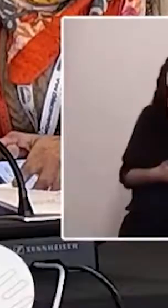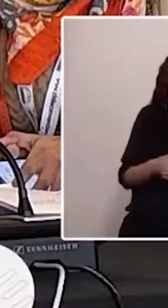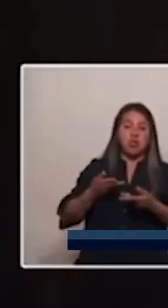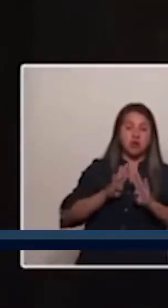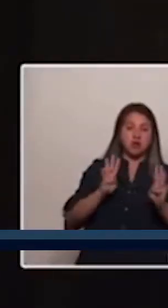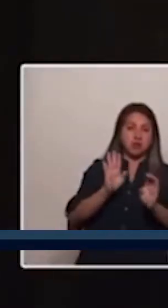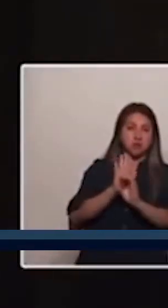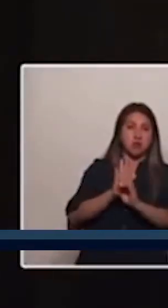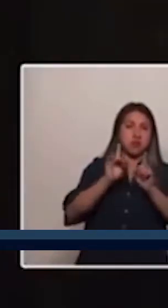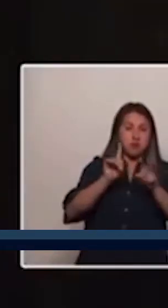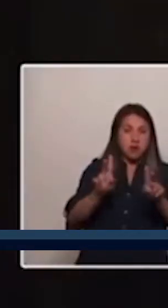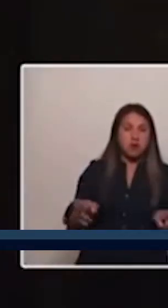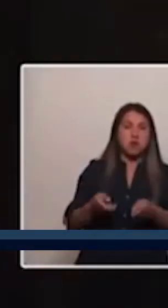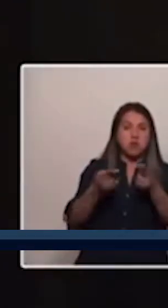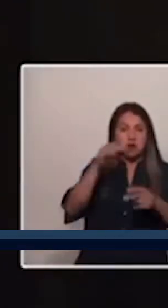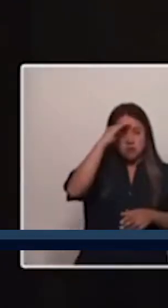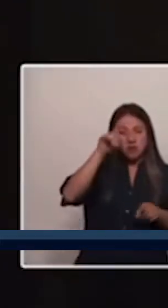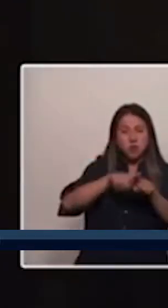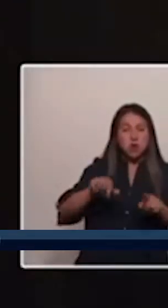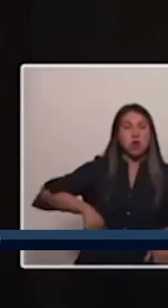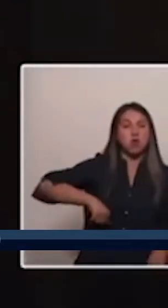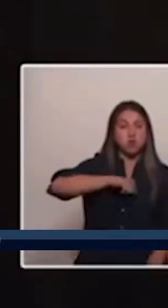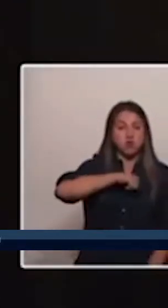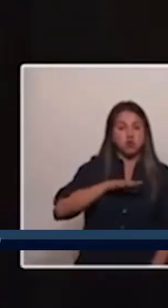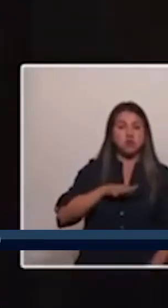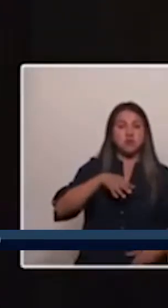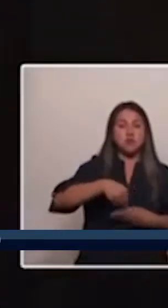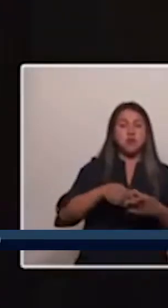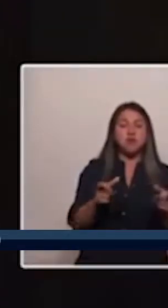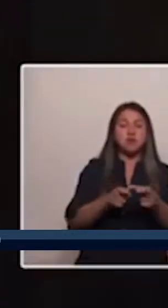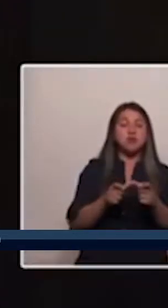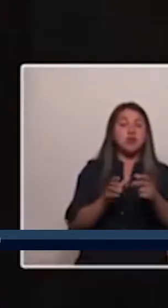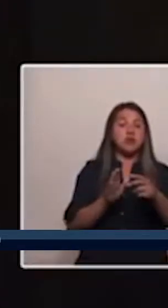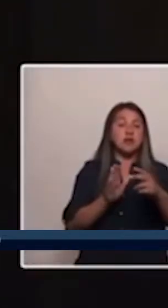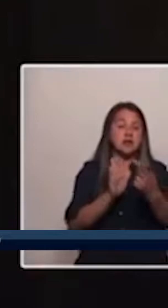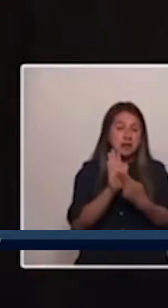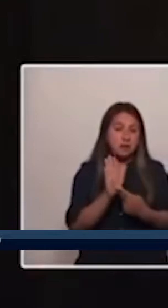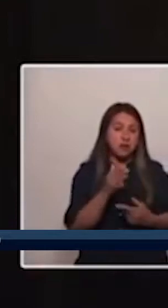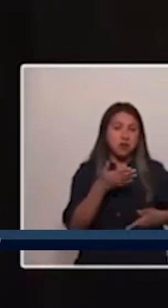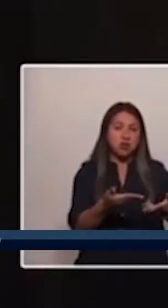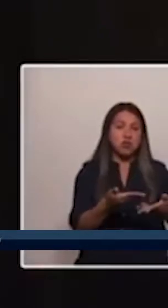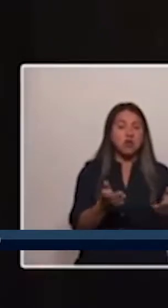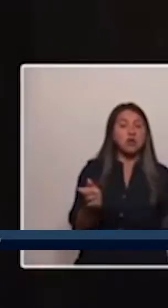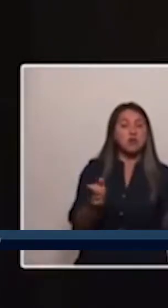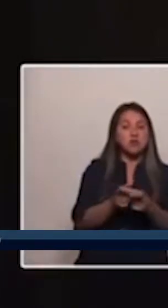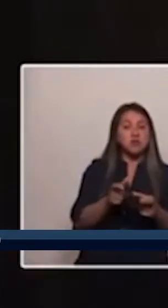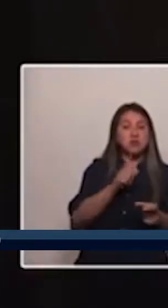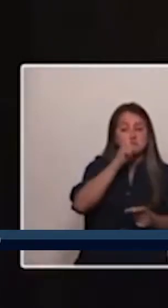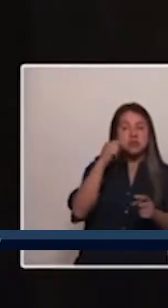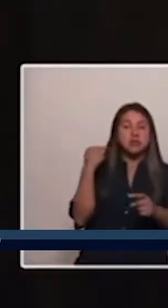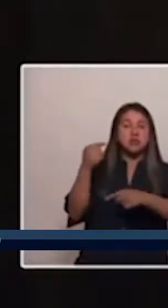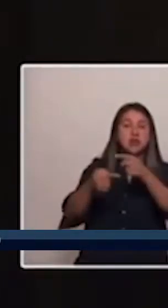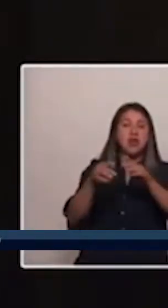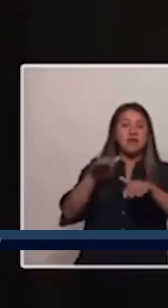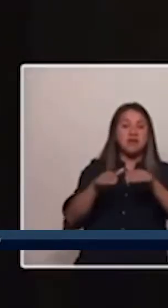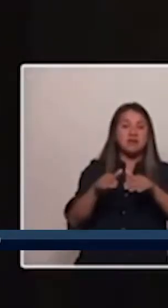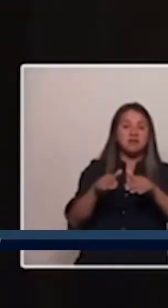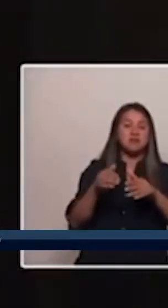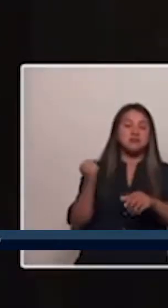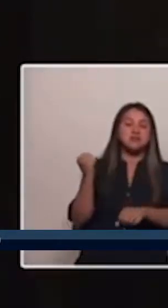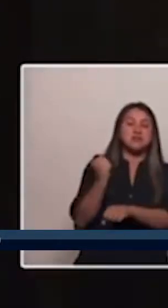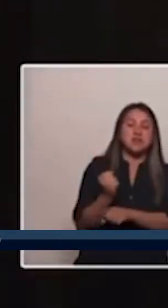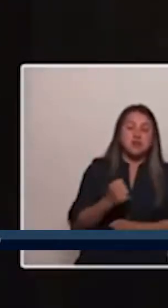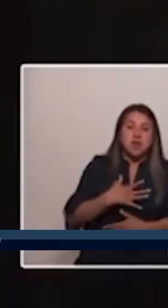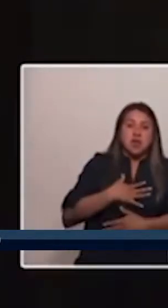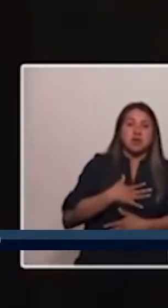territorios. Estoy orgulloso de haber sido parte de la Comisión de Reglamento, de poder darle a esta convención, traicionada a veces por la pasión, un marco de